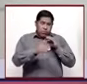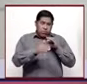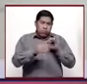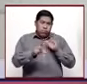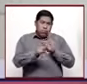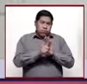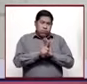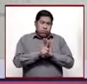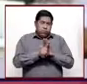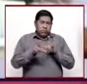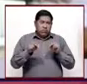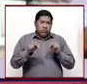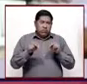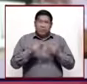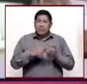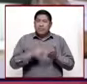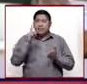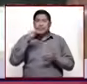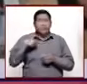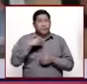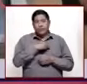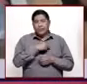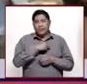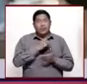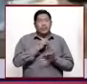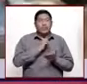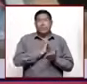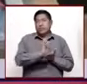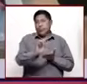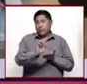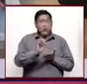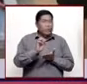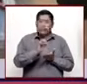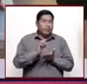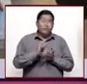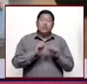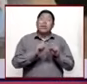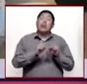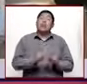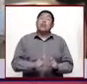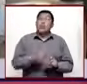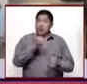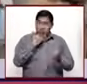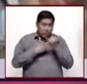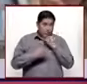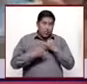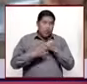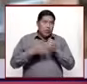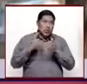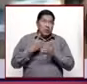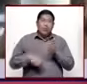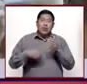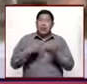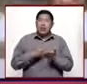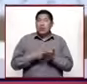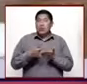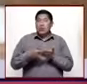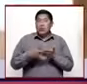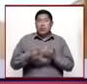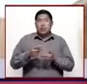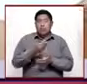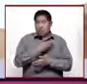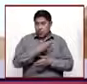ley, no aprobamos ni rechazamos las preguntas de referéndum que plantea el presidente del